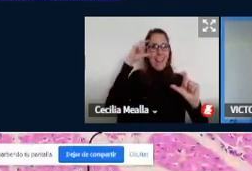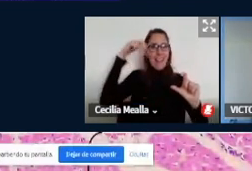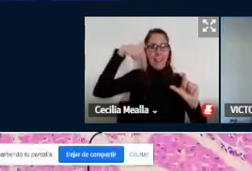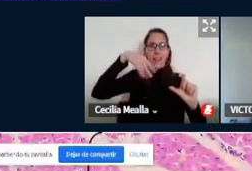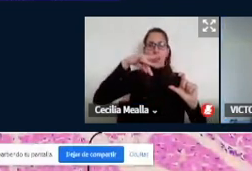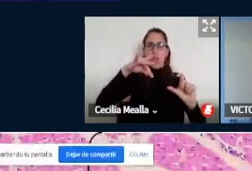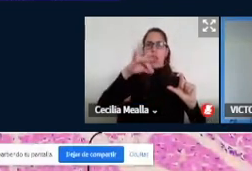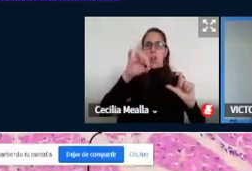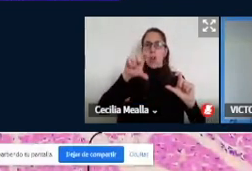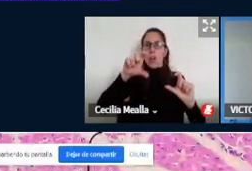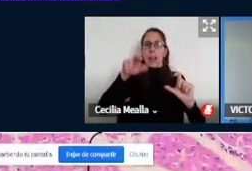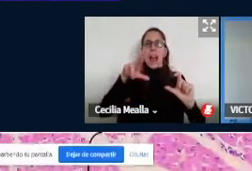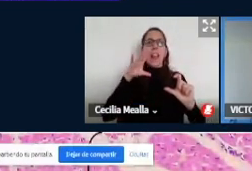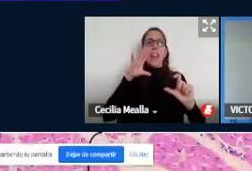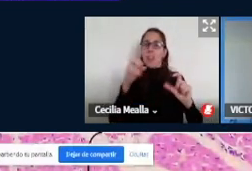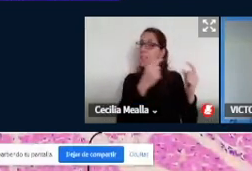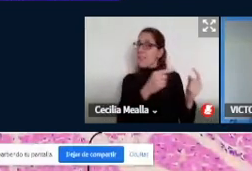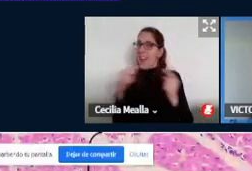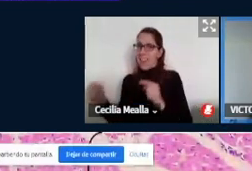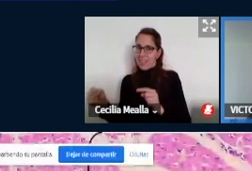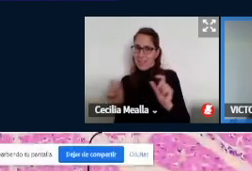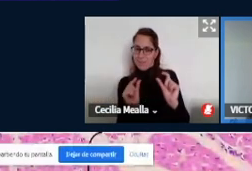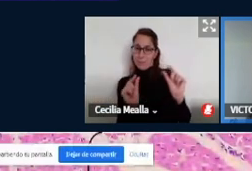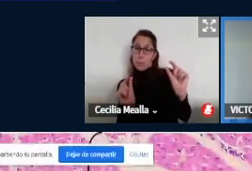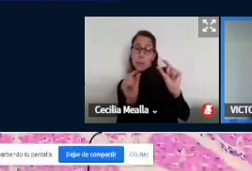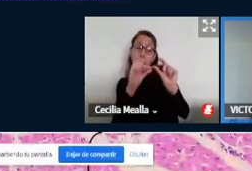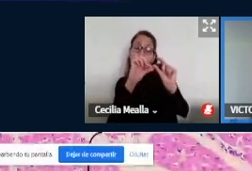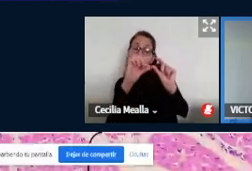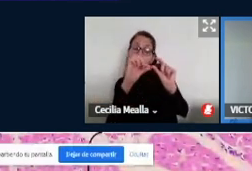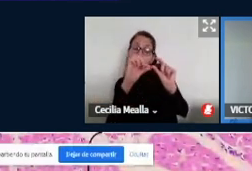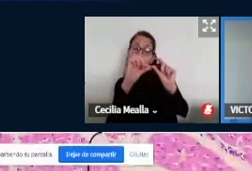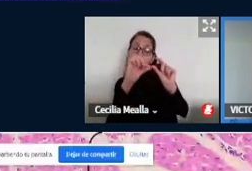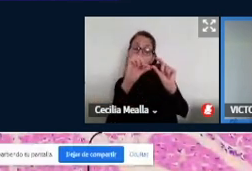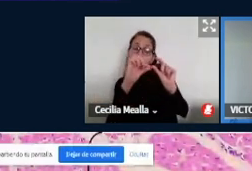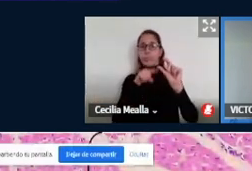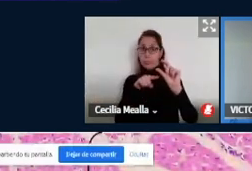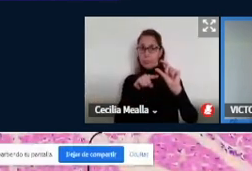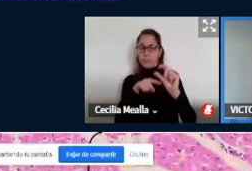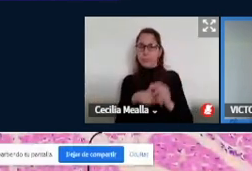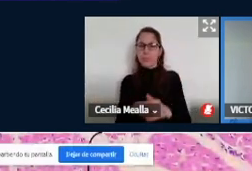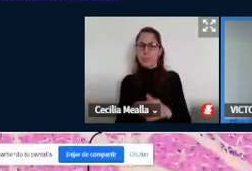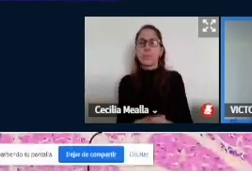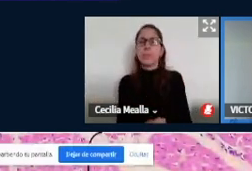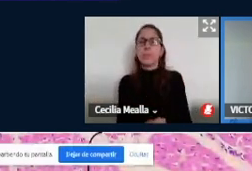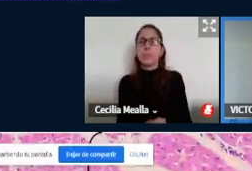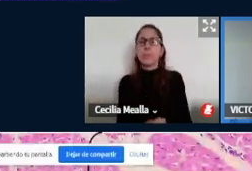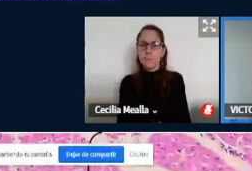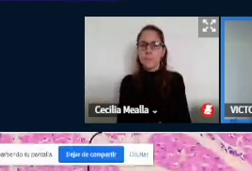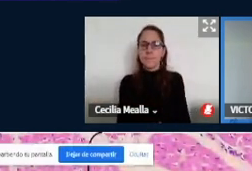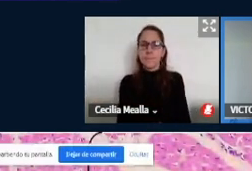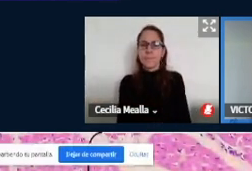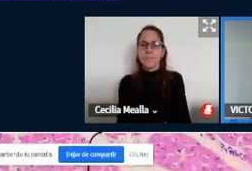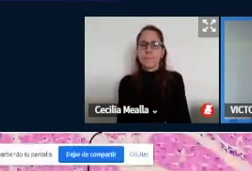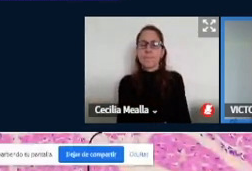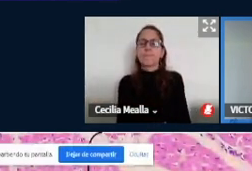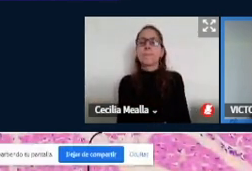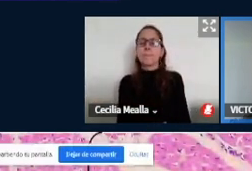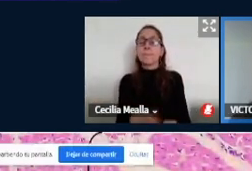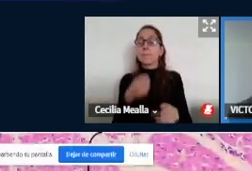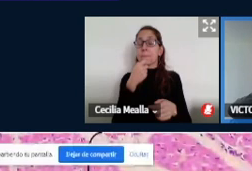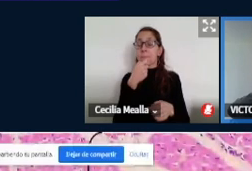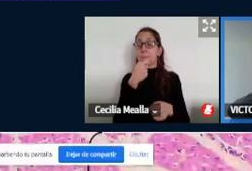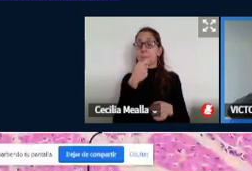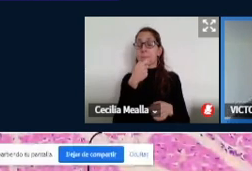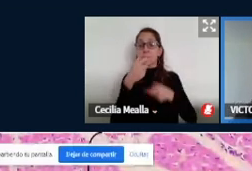¿Sí? Bien. Tenemos, y ¿por qué vuelvo un poquito? Cuando hablamos